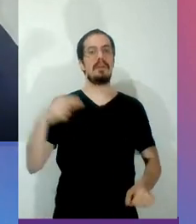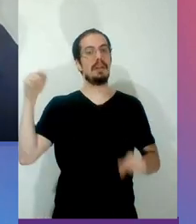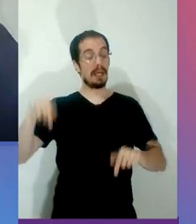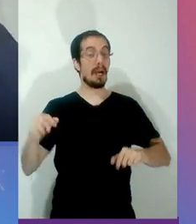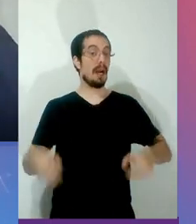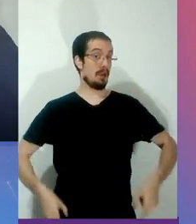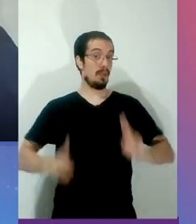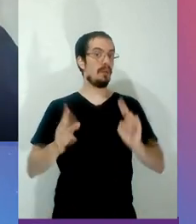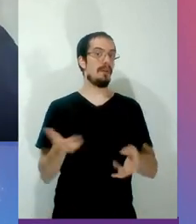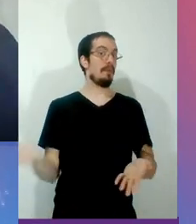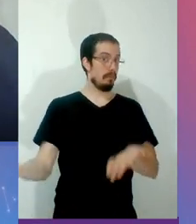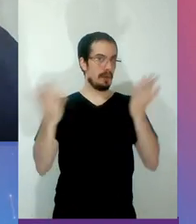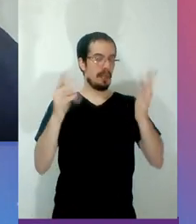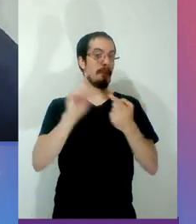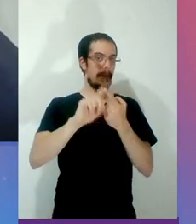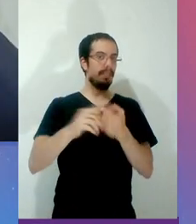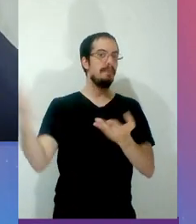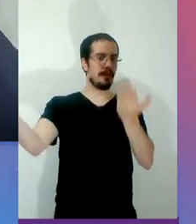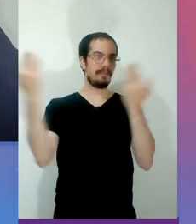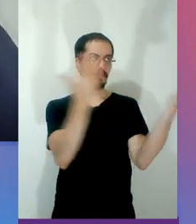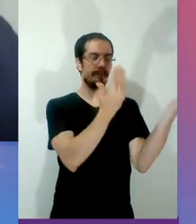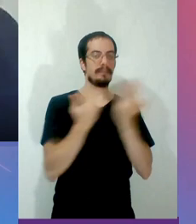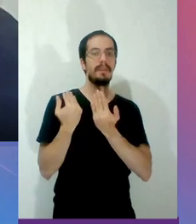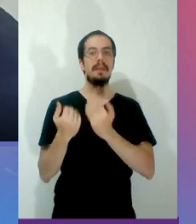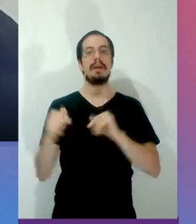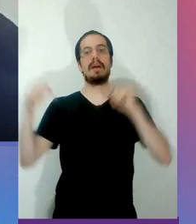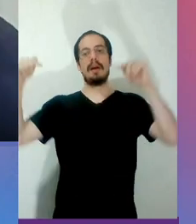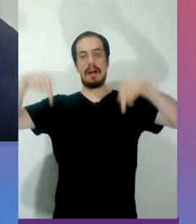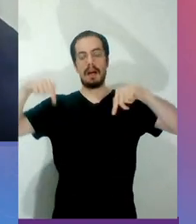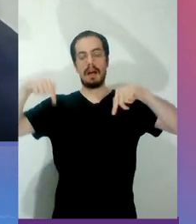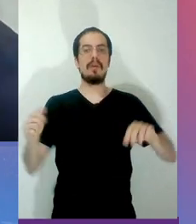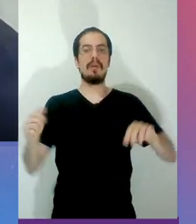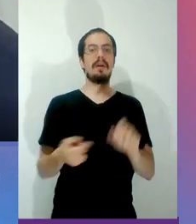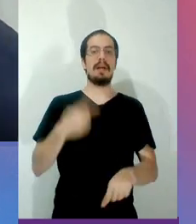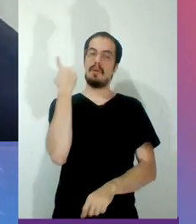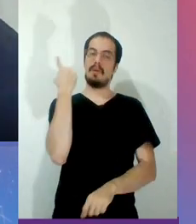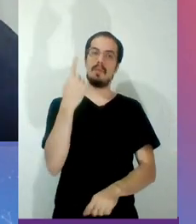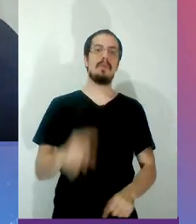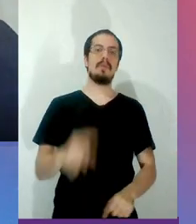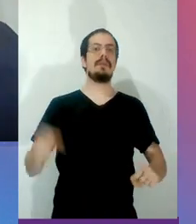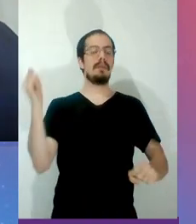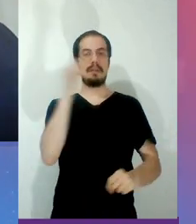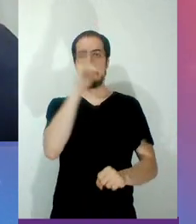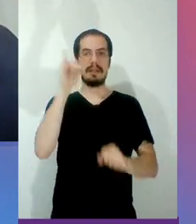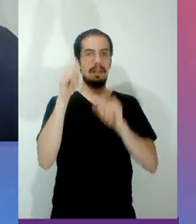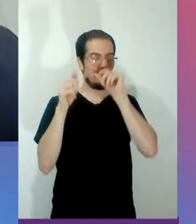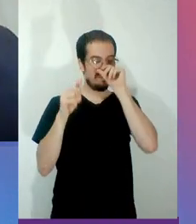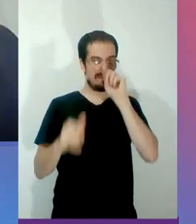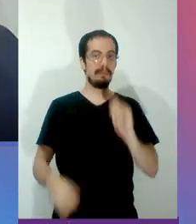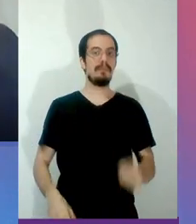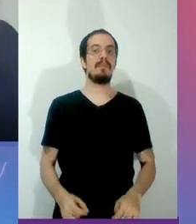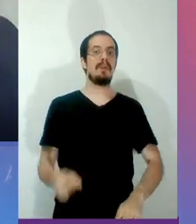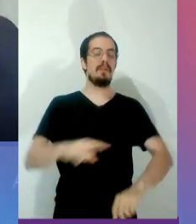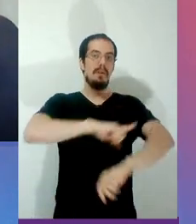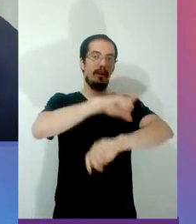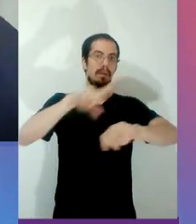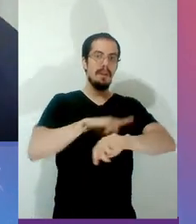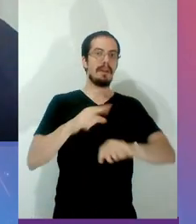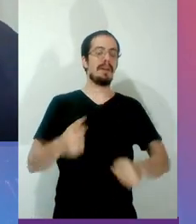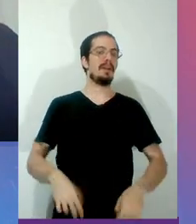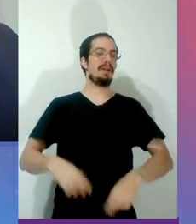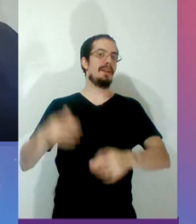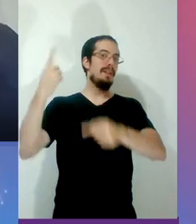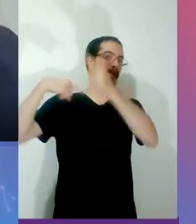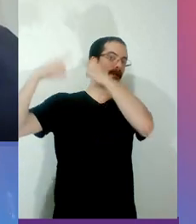este momento histórico y en este momento en que el neoliberalismo se hizo conducta humana,